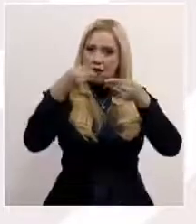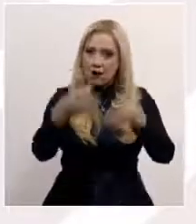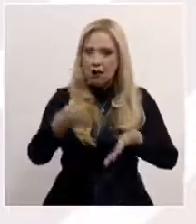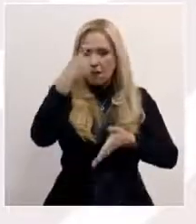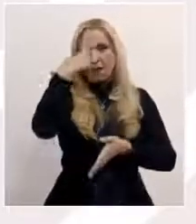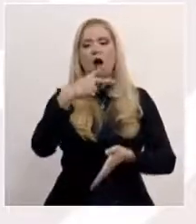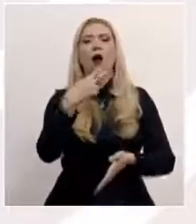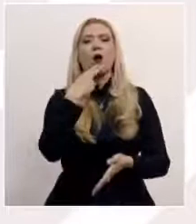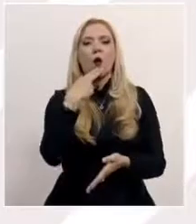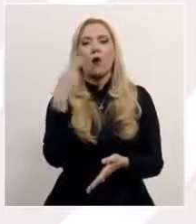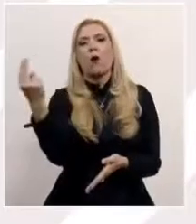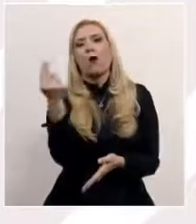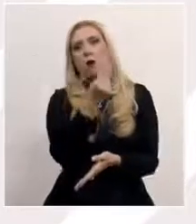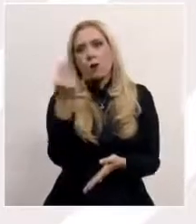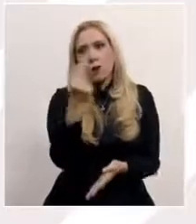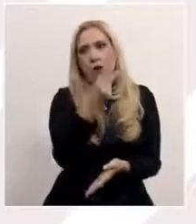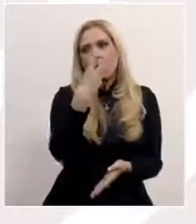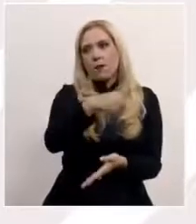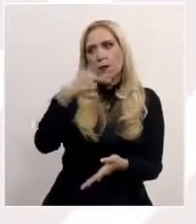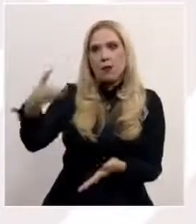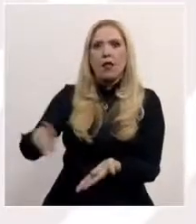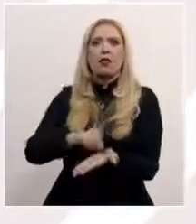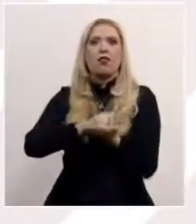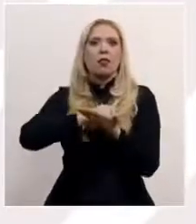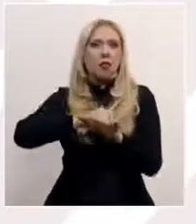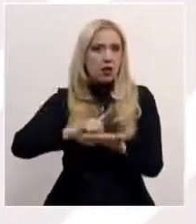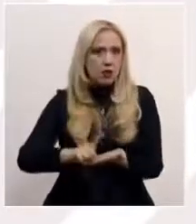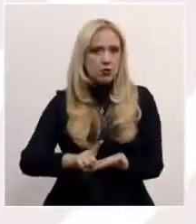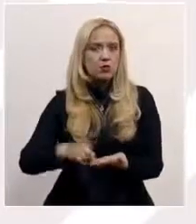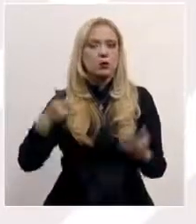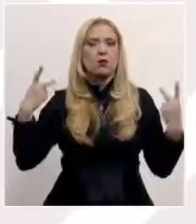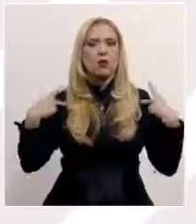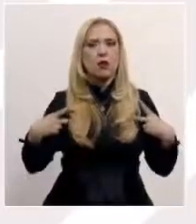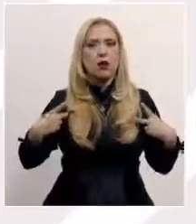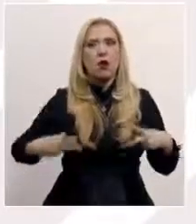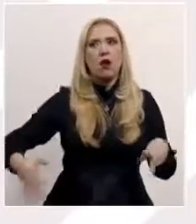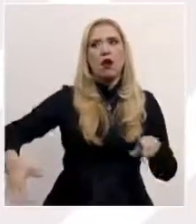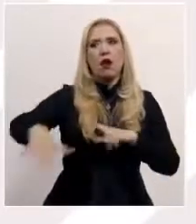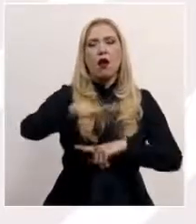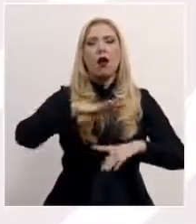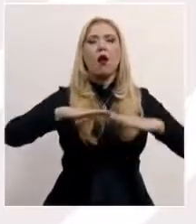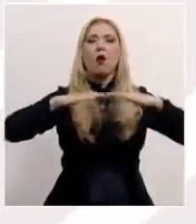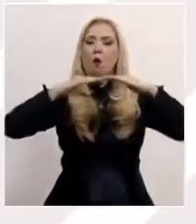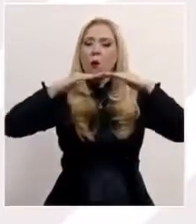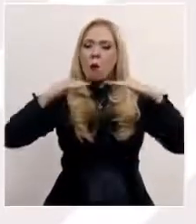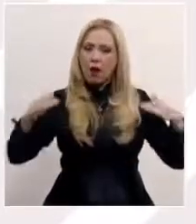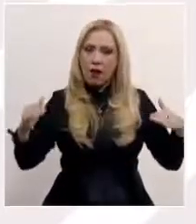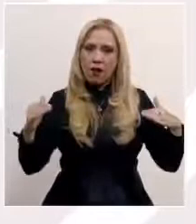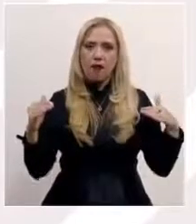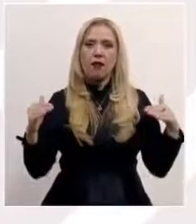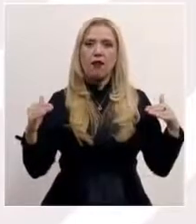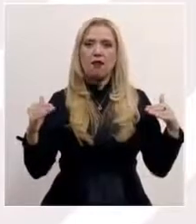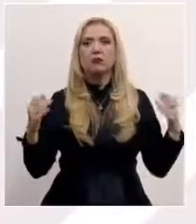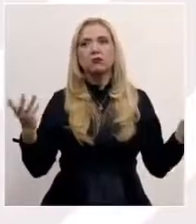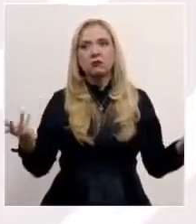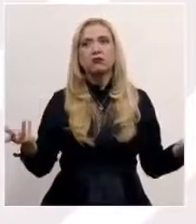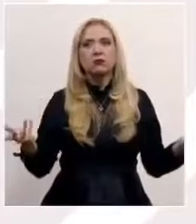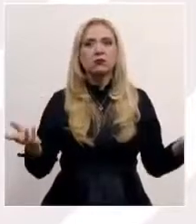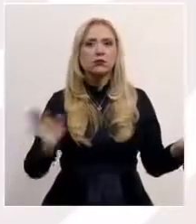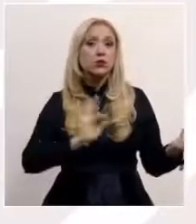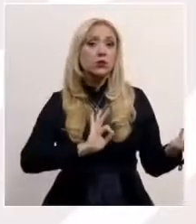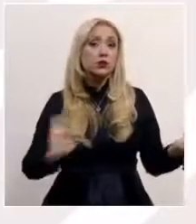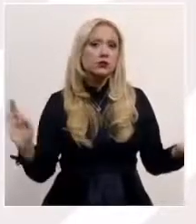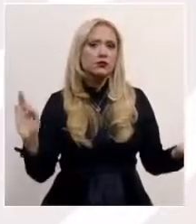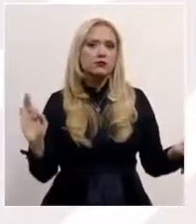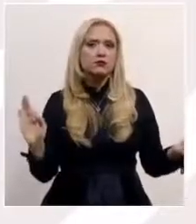sea, o sea, cómo construimos una sociedad más igualitaria que permita,